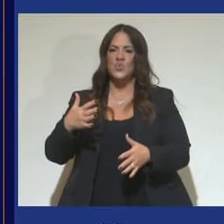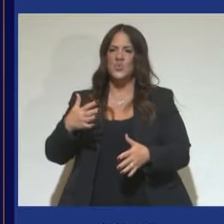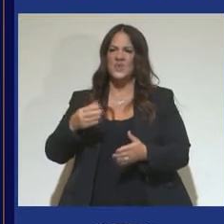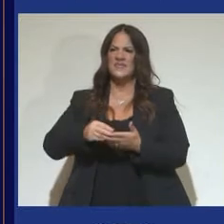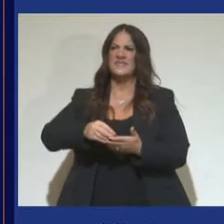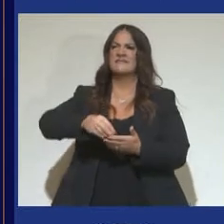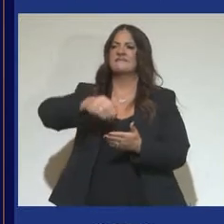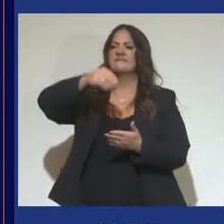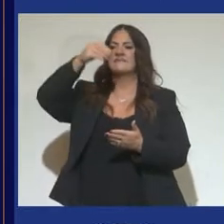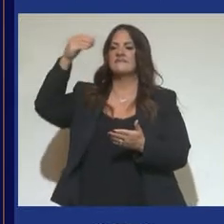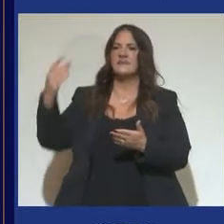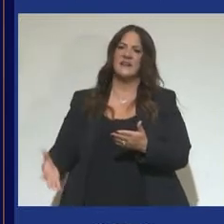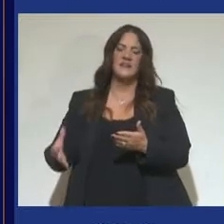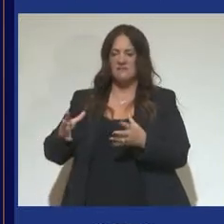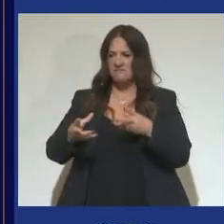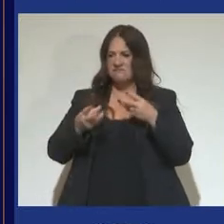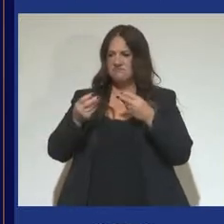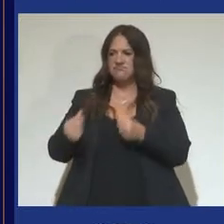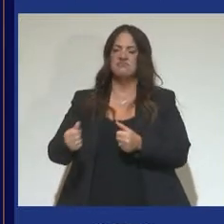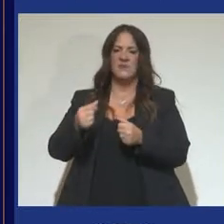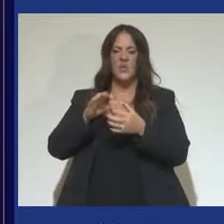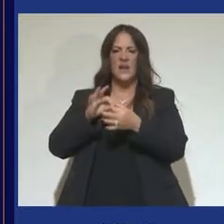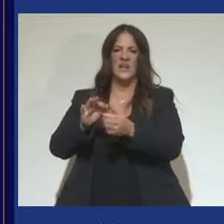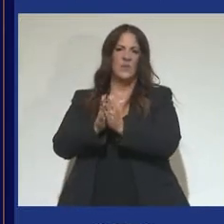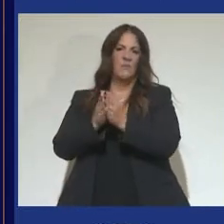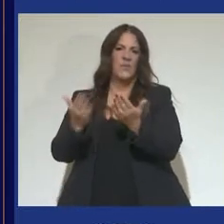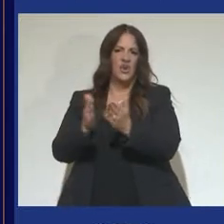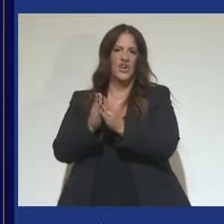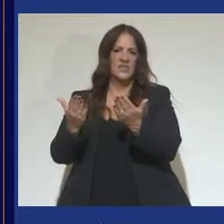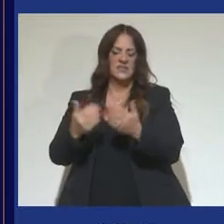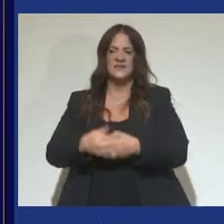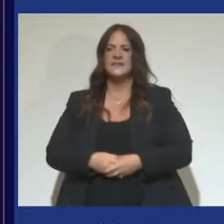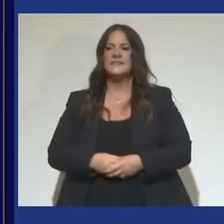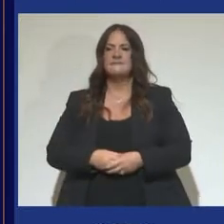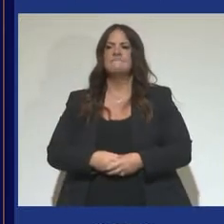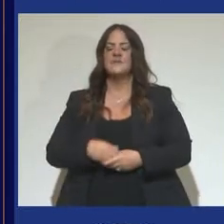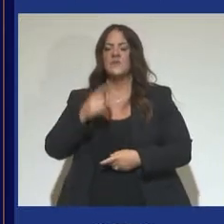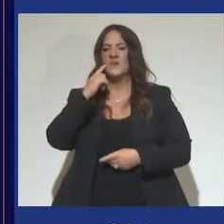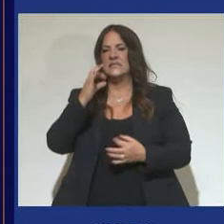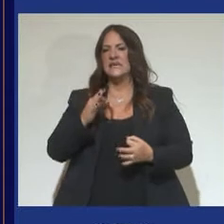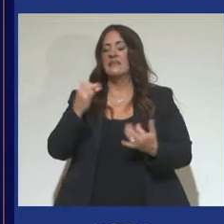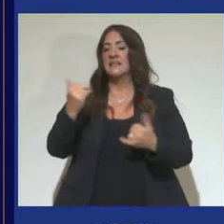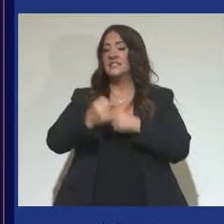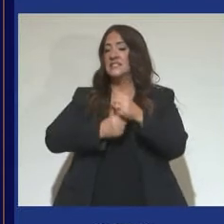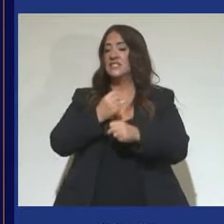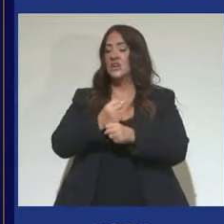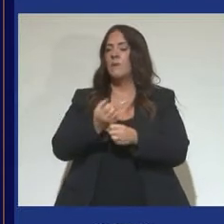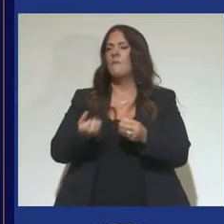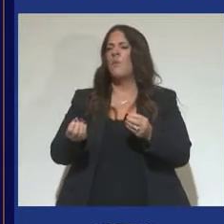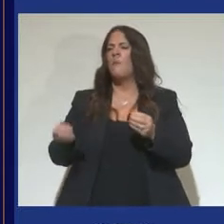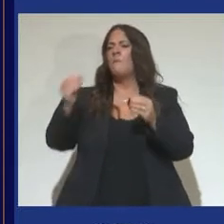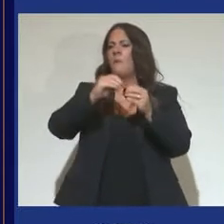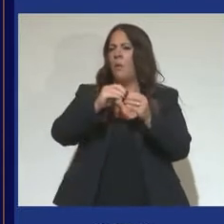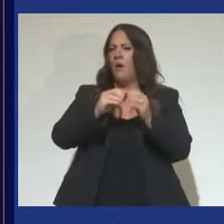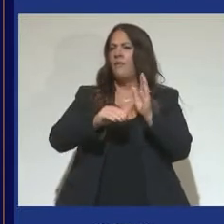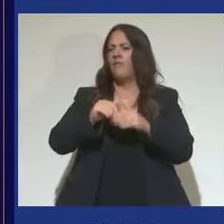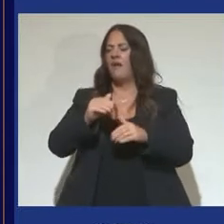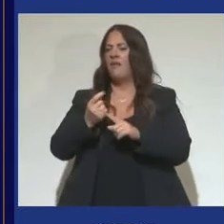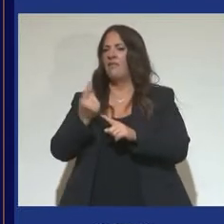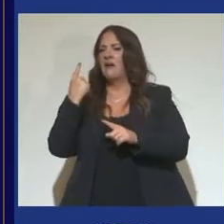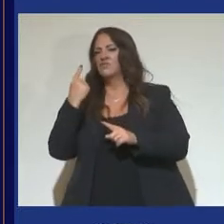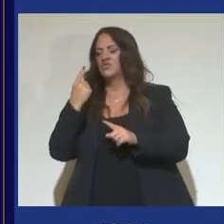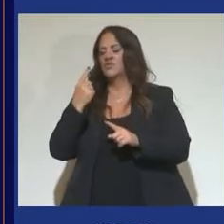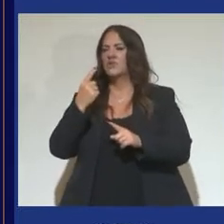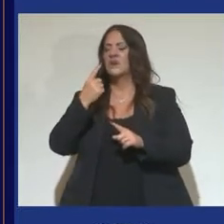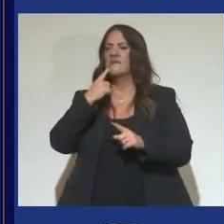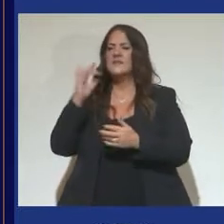esto es usura los costos asociados con los libros de texto y así que vamos a hacer más de eso hicimos un poco el año pasado en cuanto a